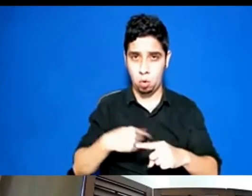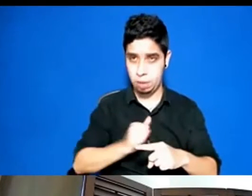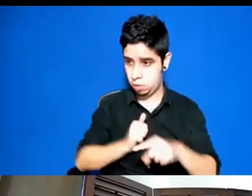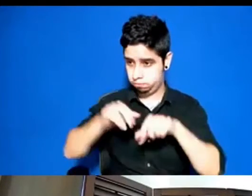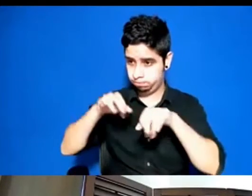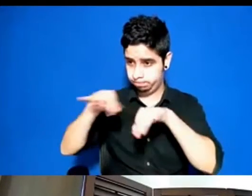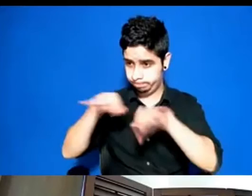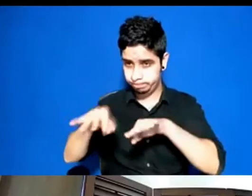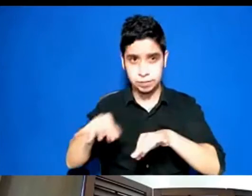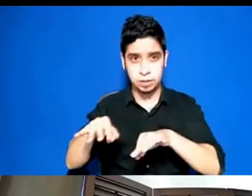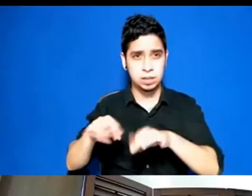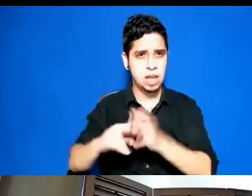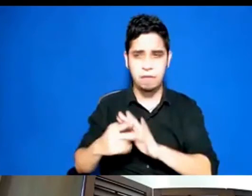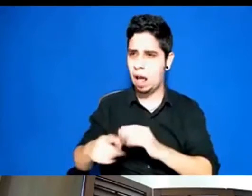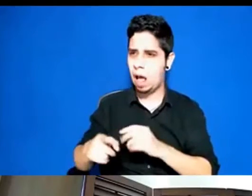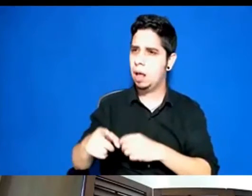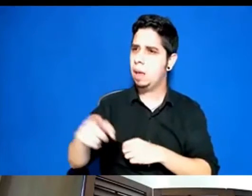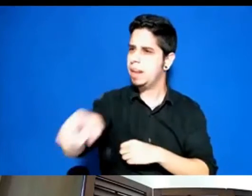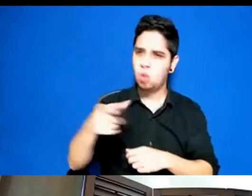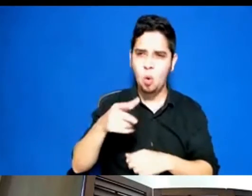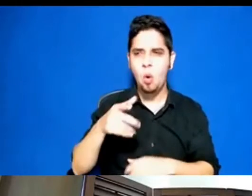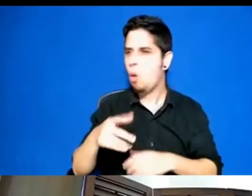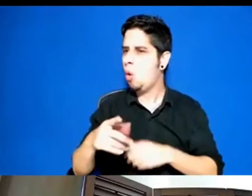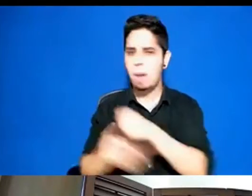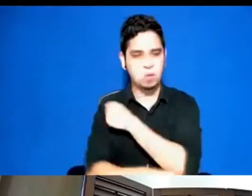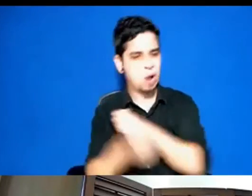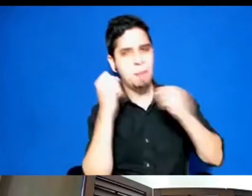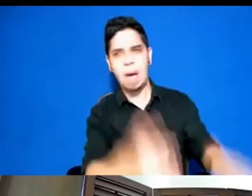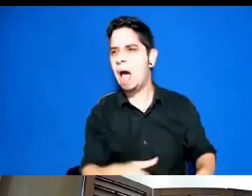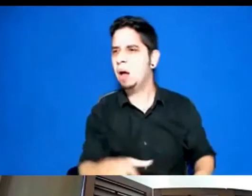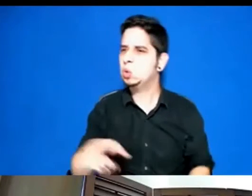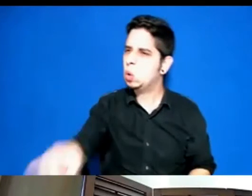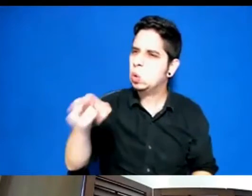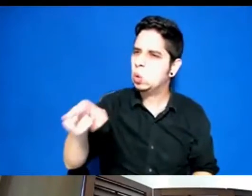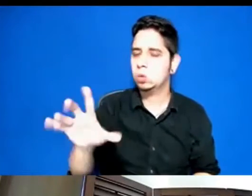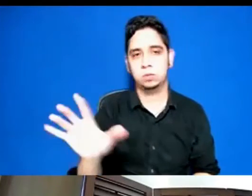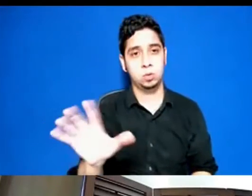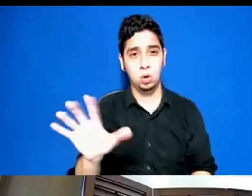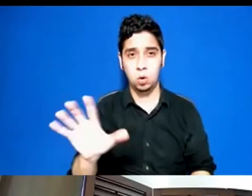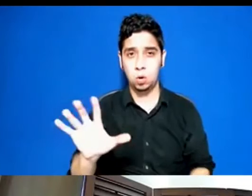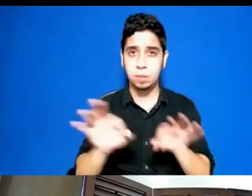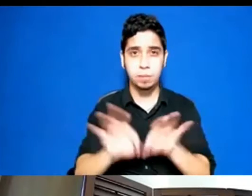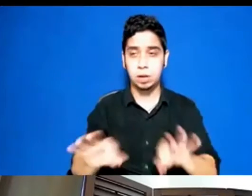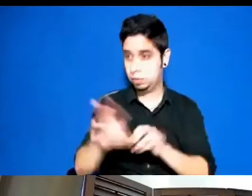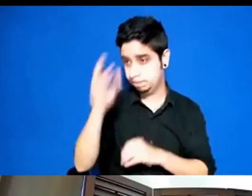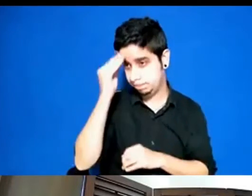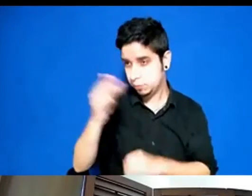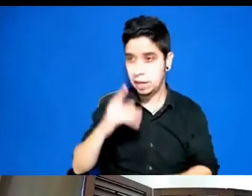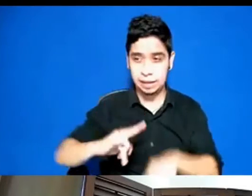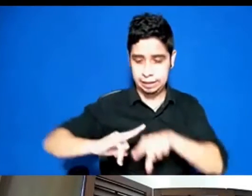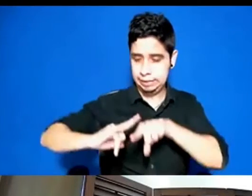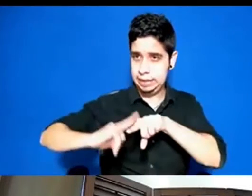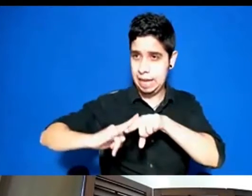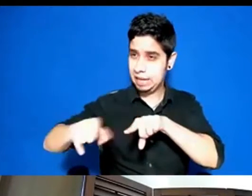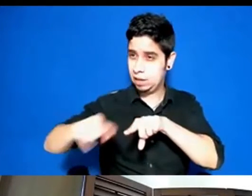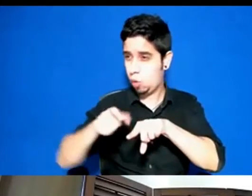no es cuestión de regañar, mira, botaste la basura. No, es decirle, mira, tú sabes que el cigarrillo es dañino por esto y esto y esto. Y después que